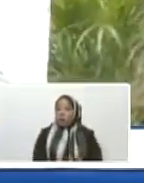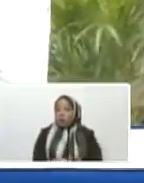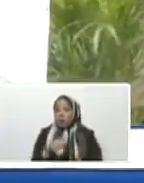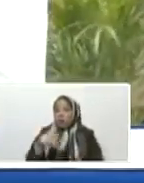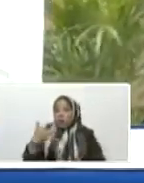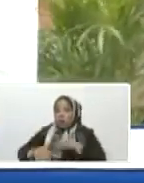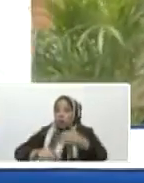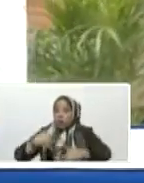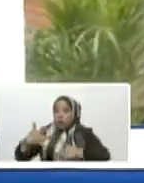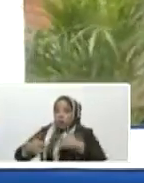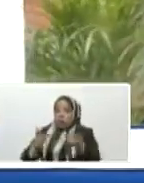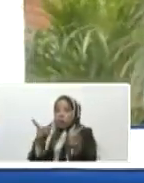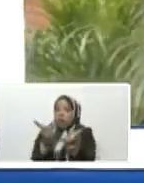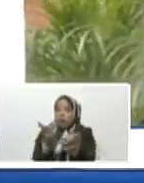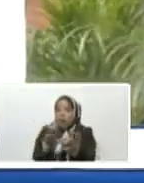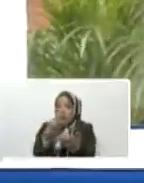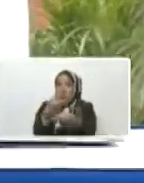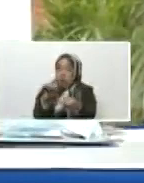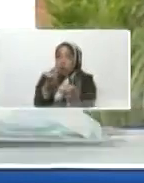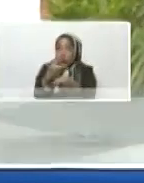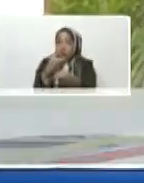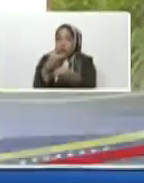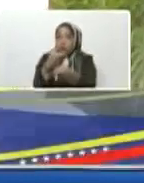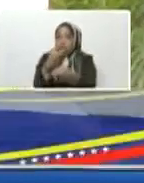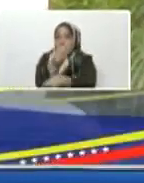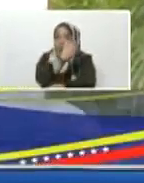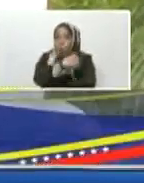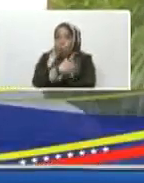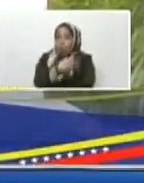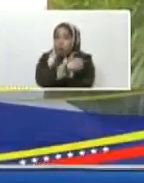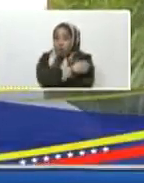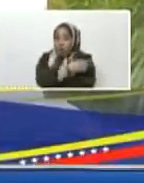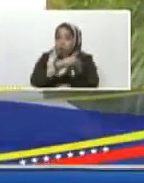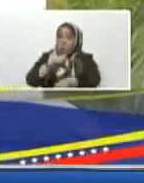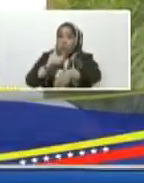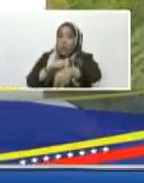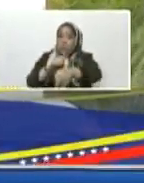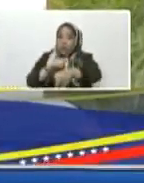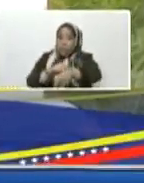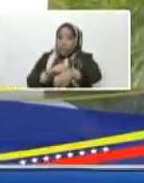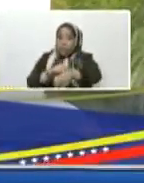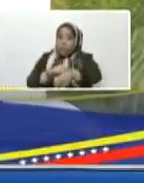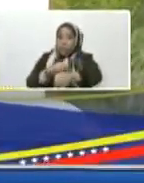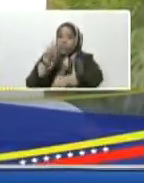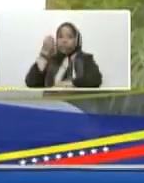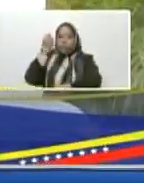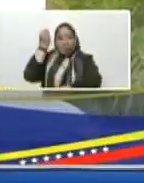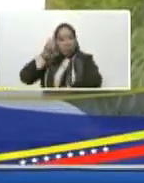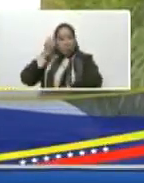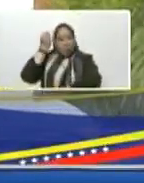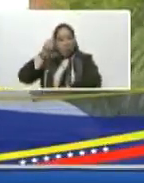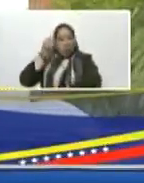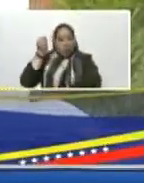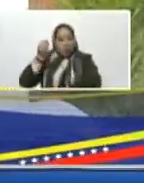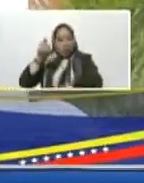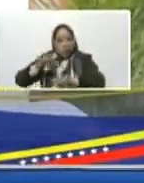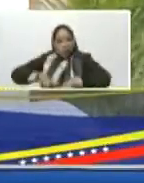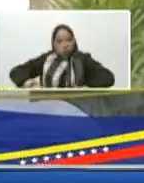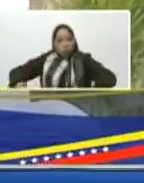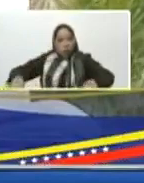evento del oncológico de Naguanagua, el oncológico doctor Miguel Pérez Carreño, creo, sin duda